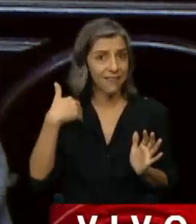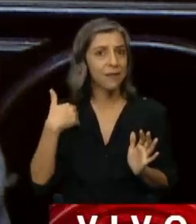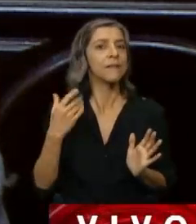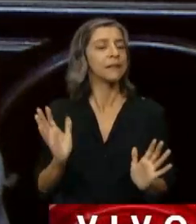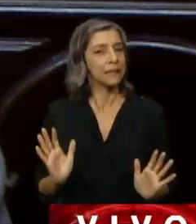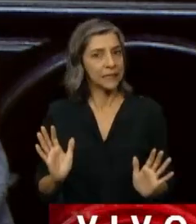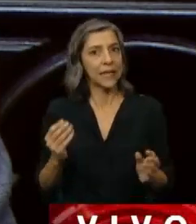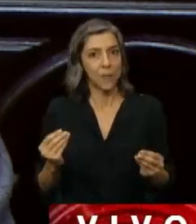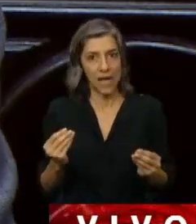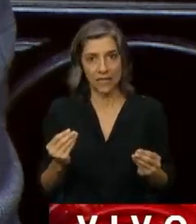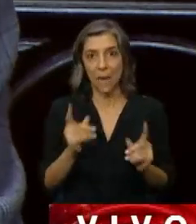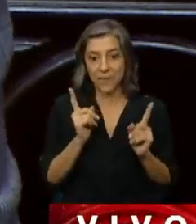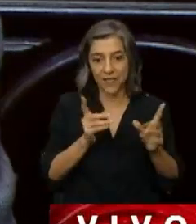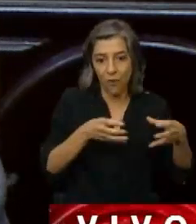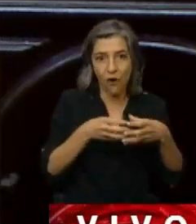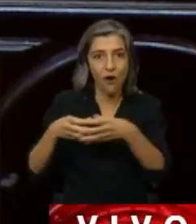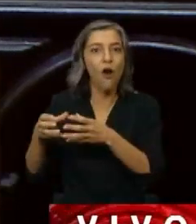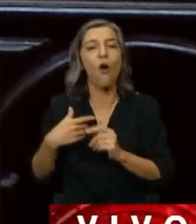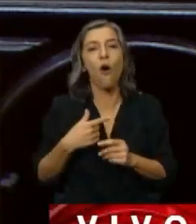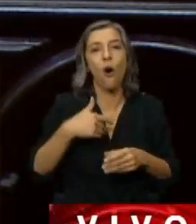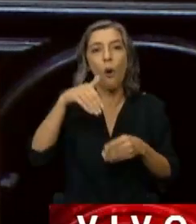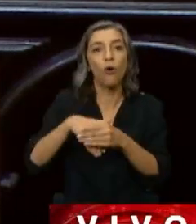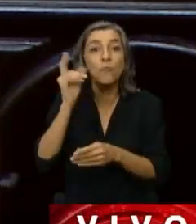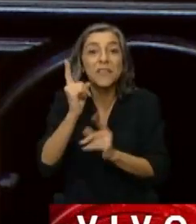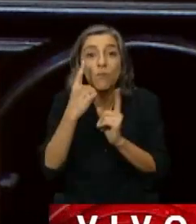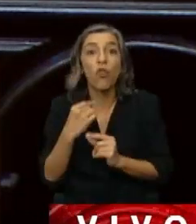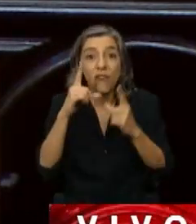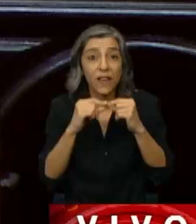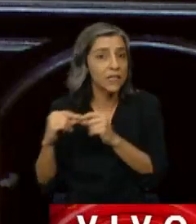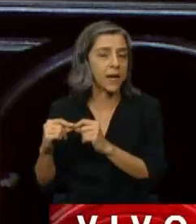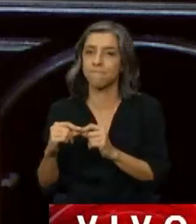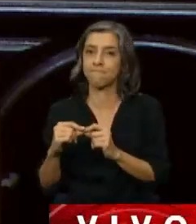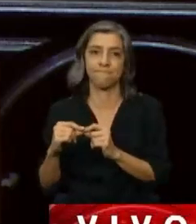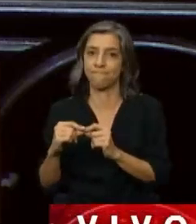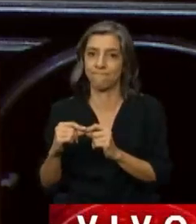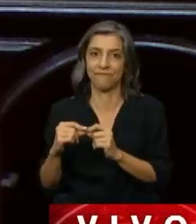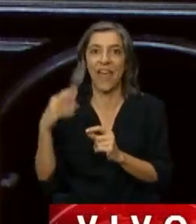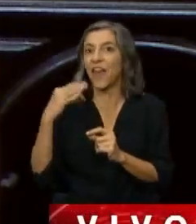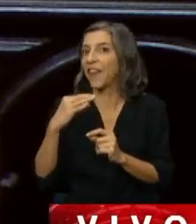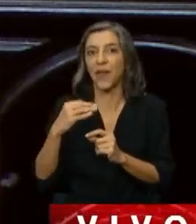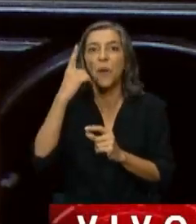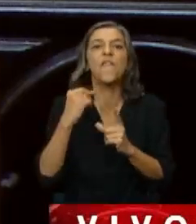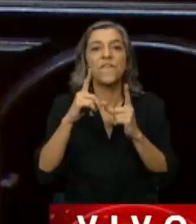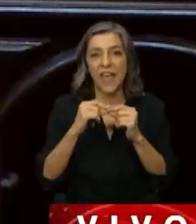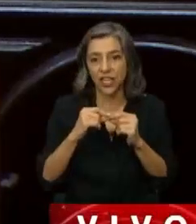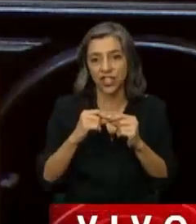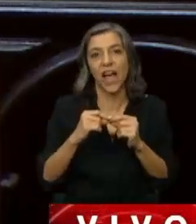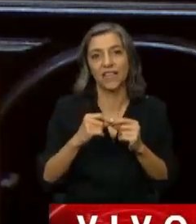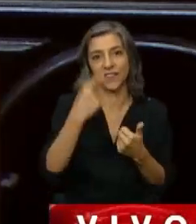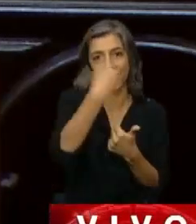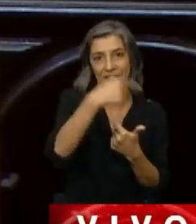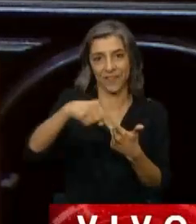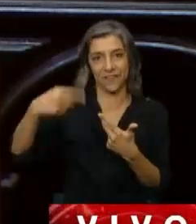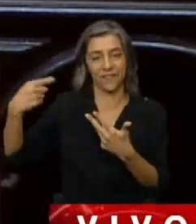del que tenemos ahora, porque favorece el desdoblamiento de elecciones. Al desaparecer,